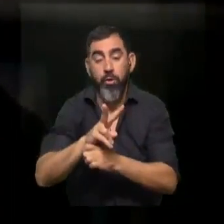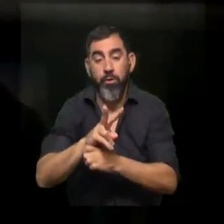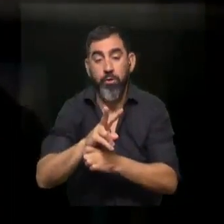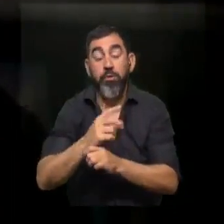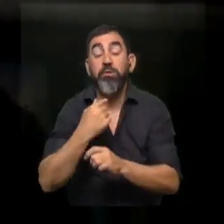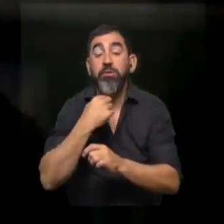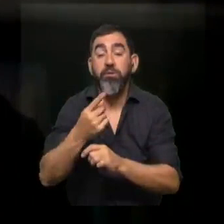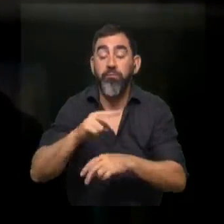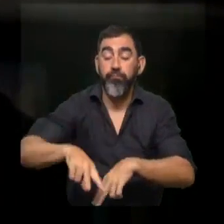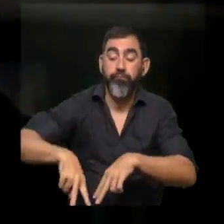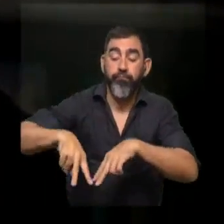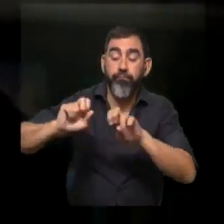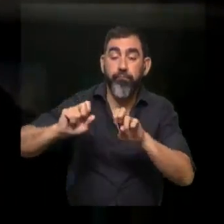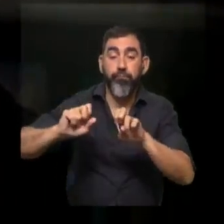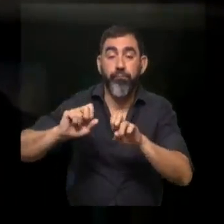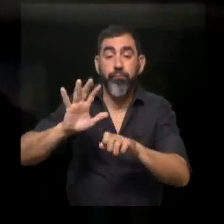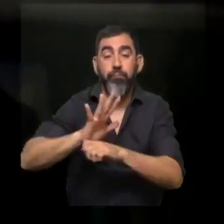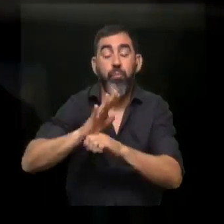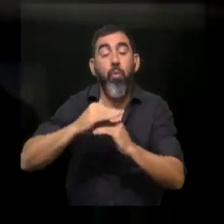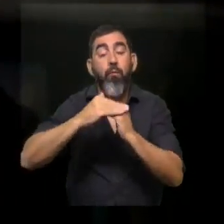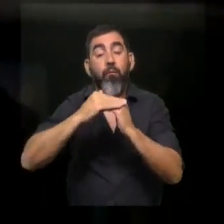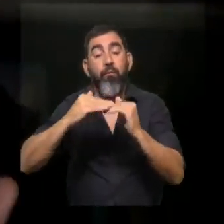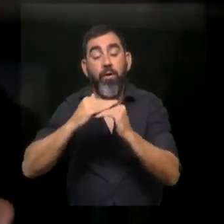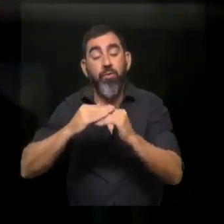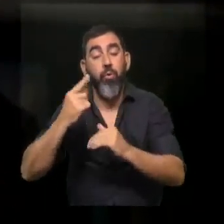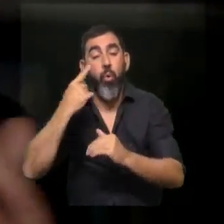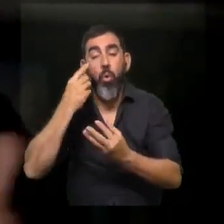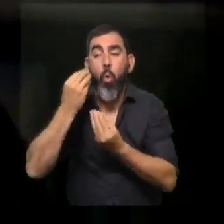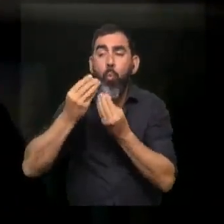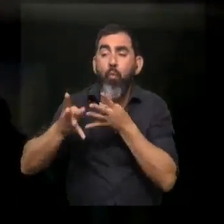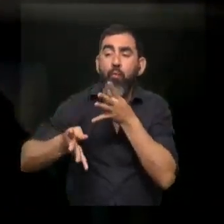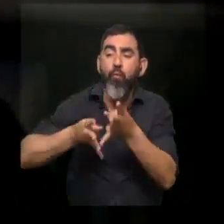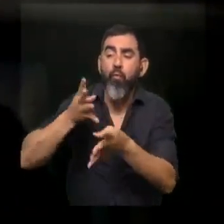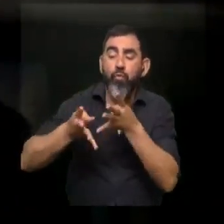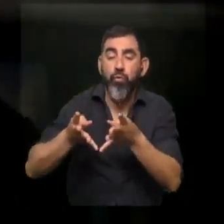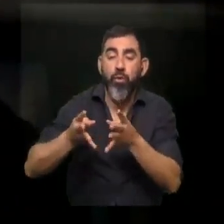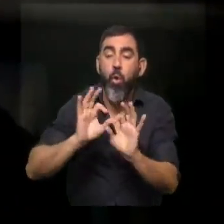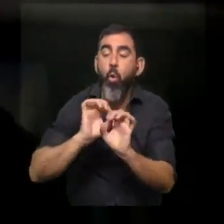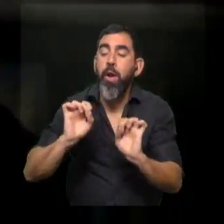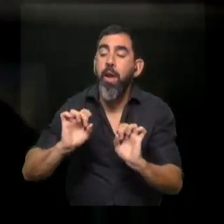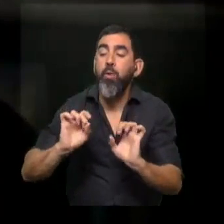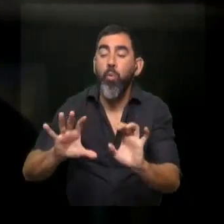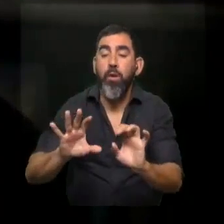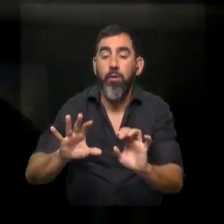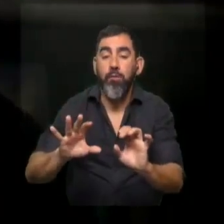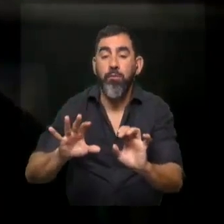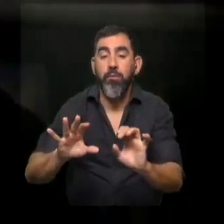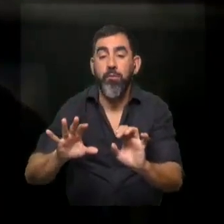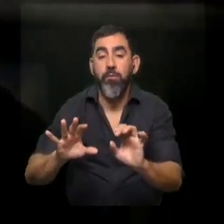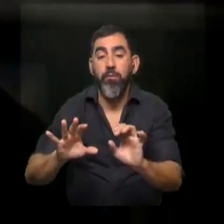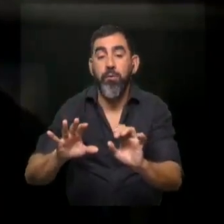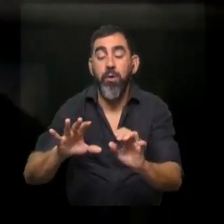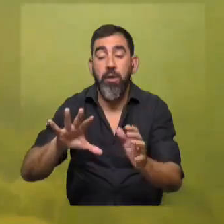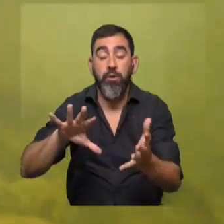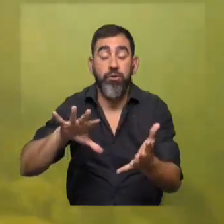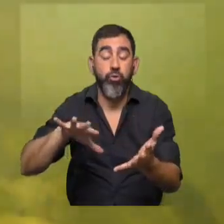sirve para estudiar a modo de línea de base, o sea, conocer cómo funcionan naturalmente o lo más naturalmente posible las comunidades en nuestra